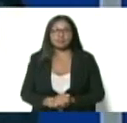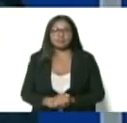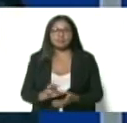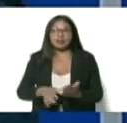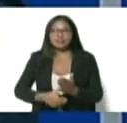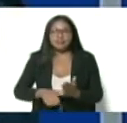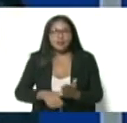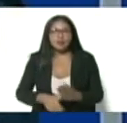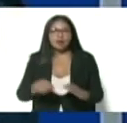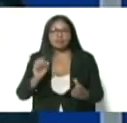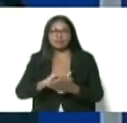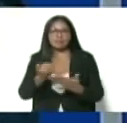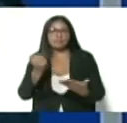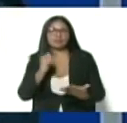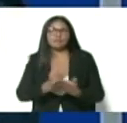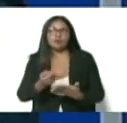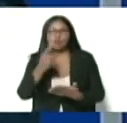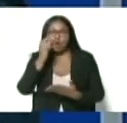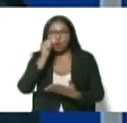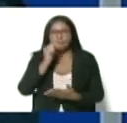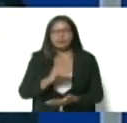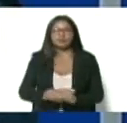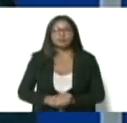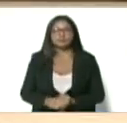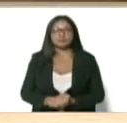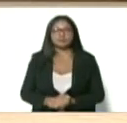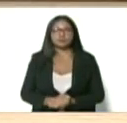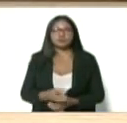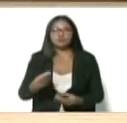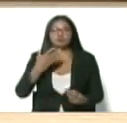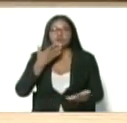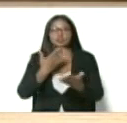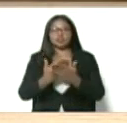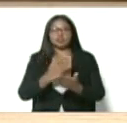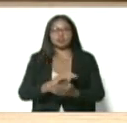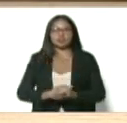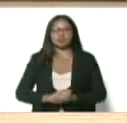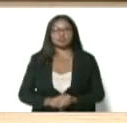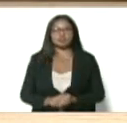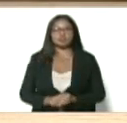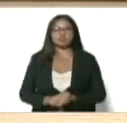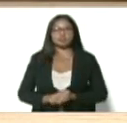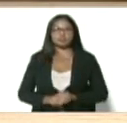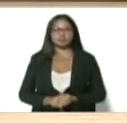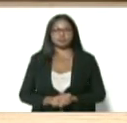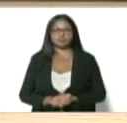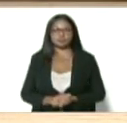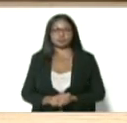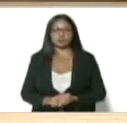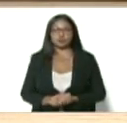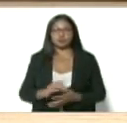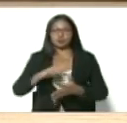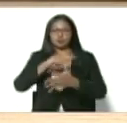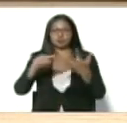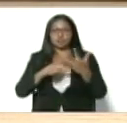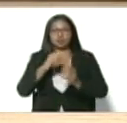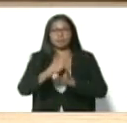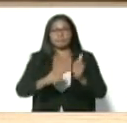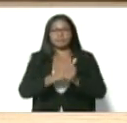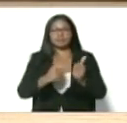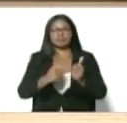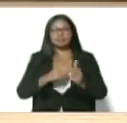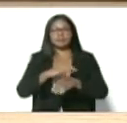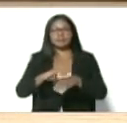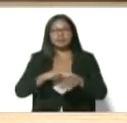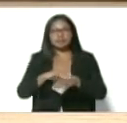verdad gustavo vizcaíno pues nada más y nada menos muchas gracias tan 15 viceministros todo el equipo de